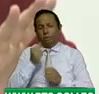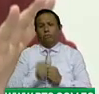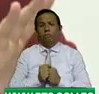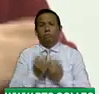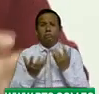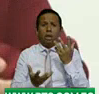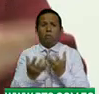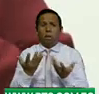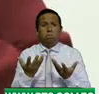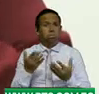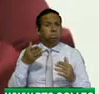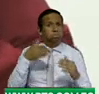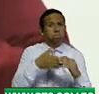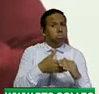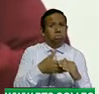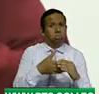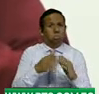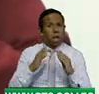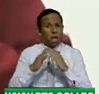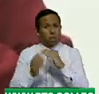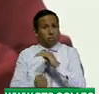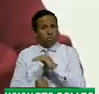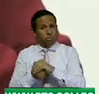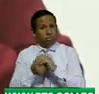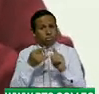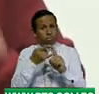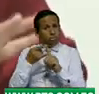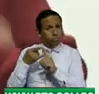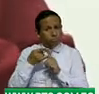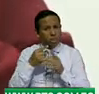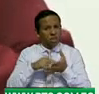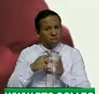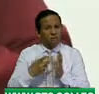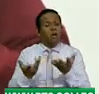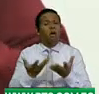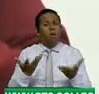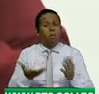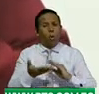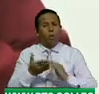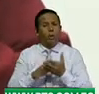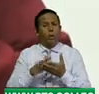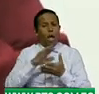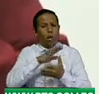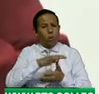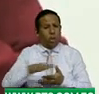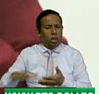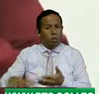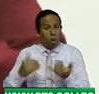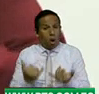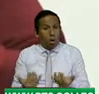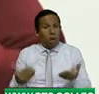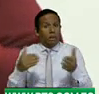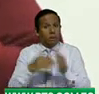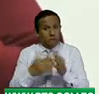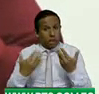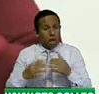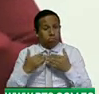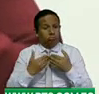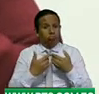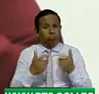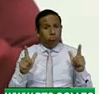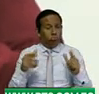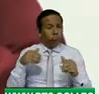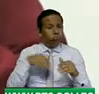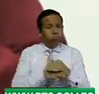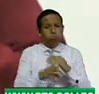en no presencialidad, esto no afecta directamente a la comunidad educativa. Ahora que hemos vuelto a la presencialidad, lo hemos hecho en articulación con la Policía Nacional,